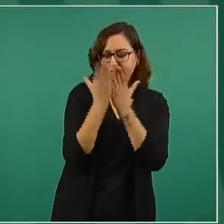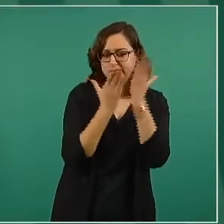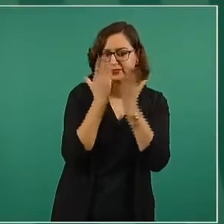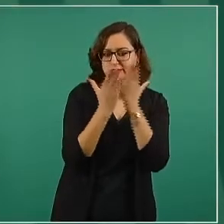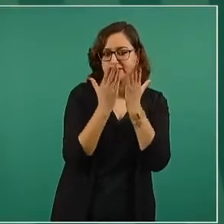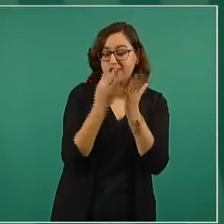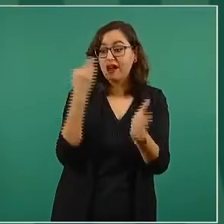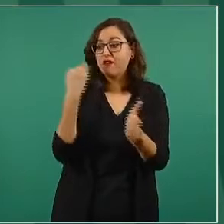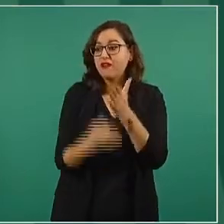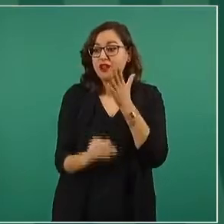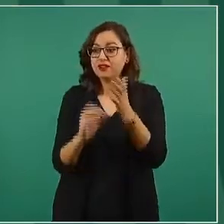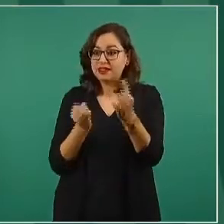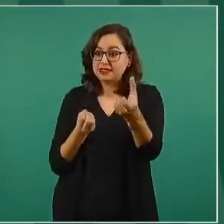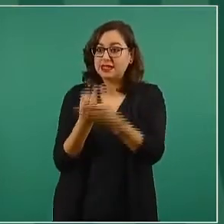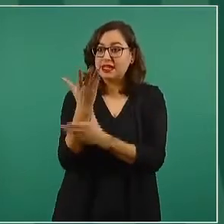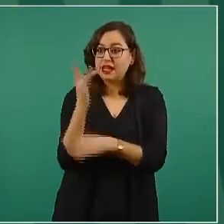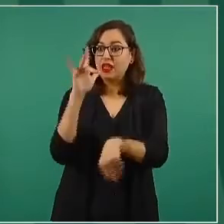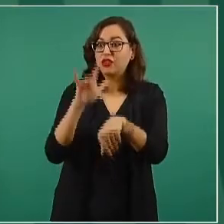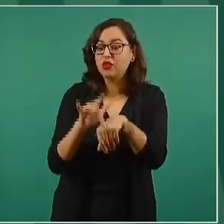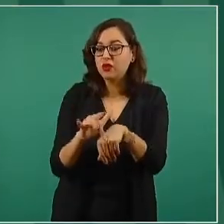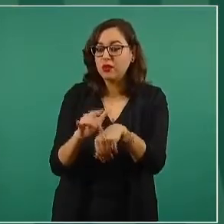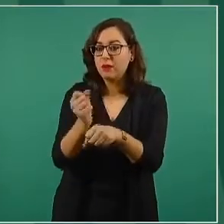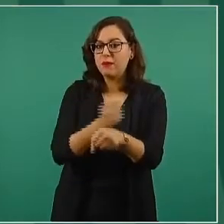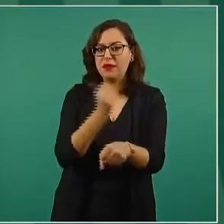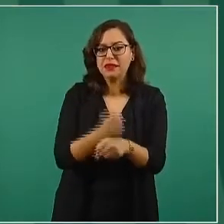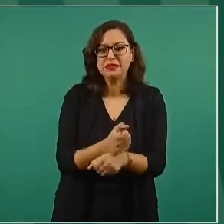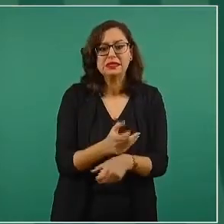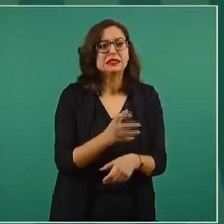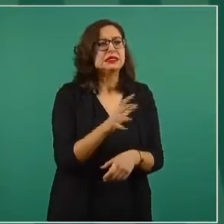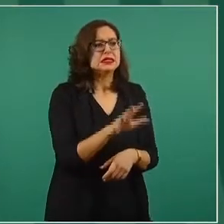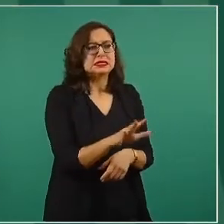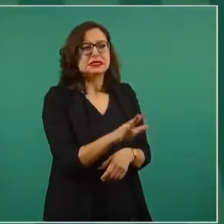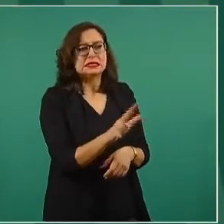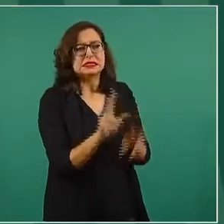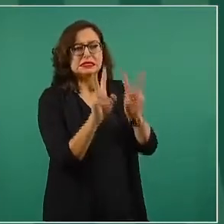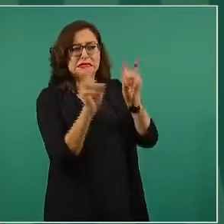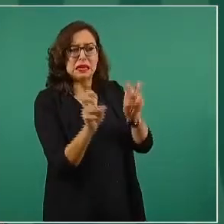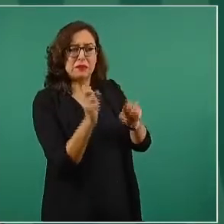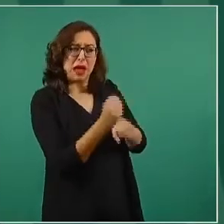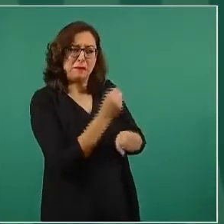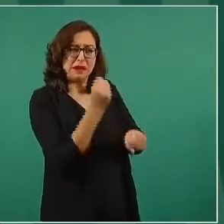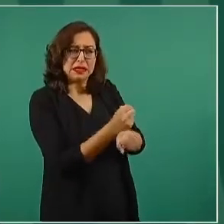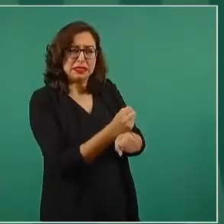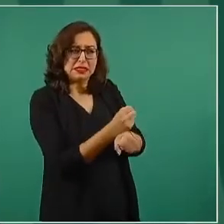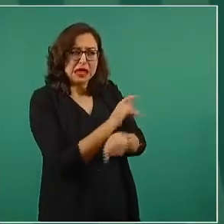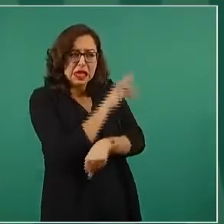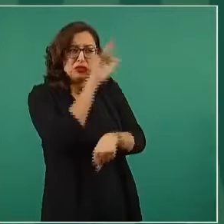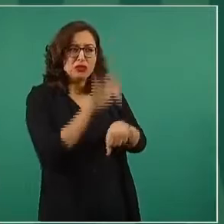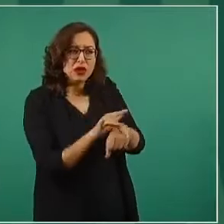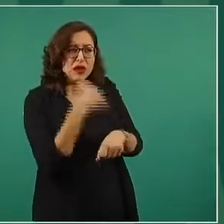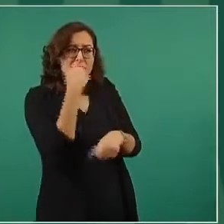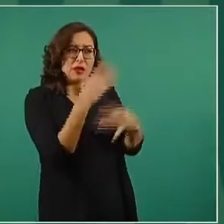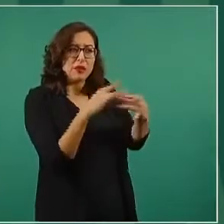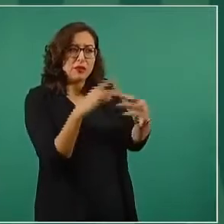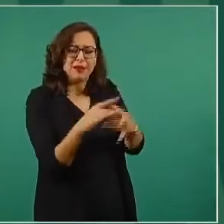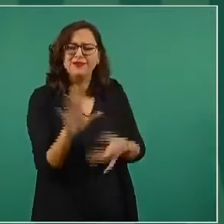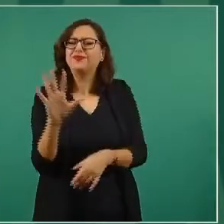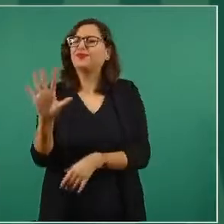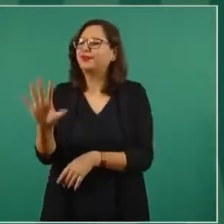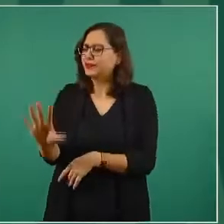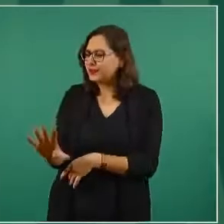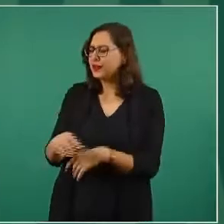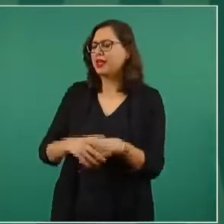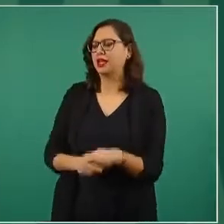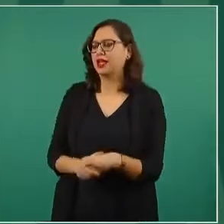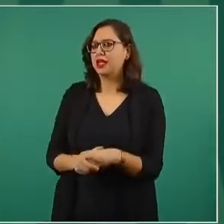y les falta la práctica. Hablando de esa práctica, presidente. Entonces, no debe de